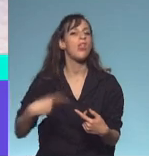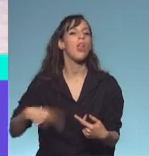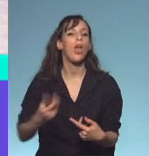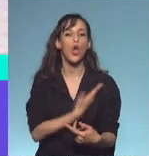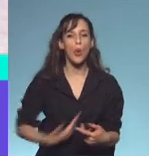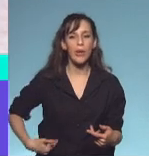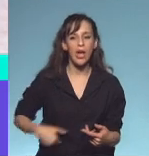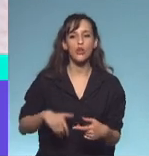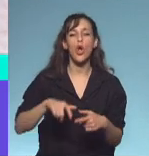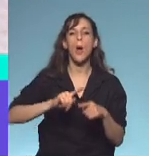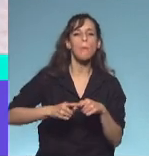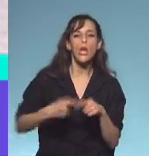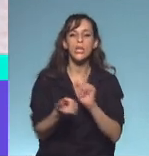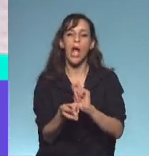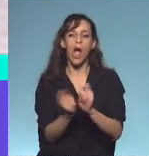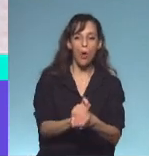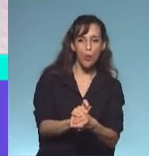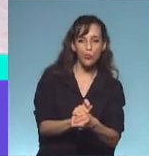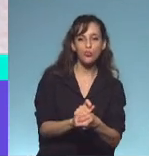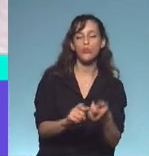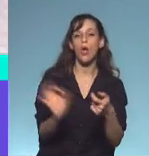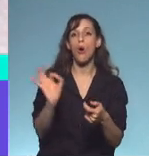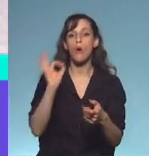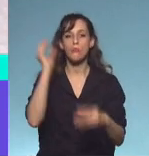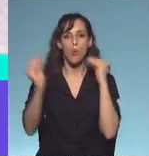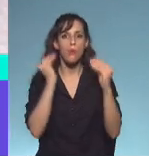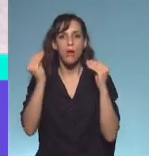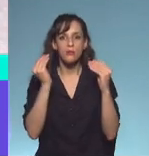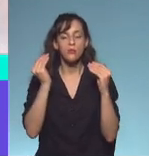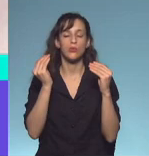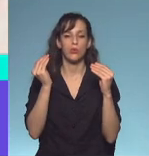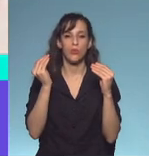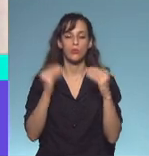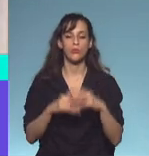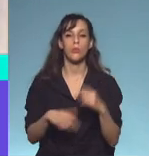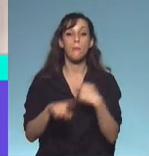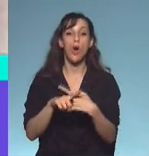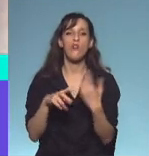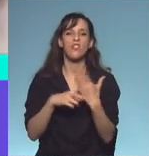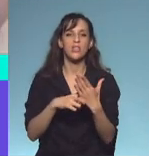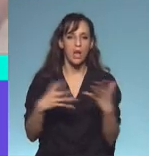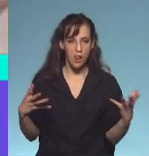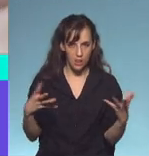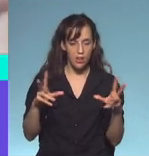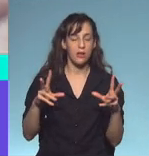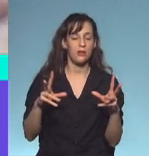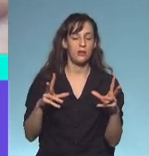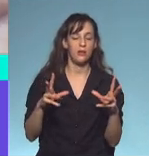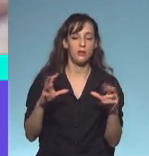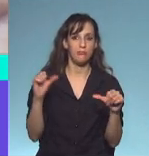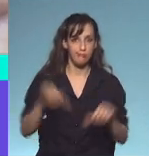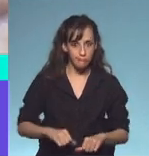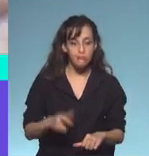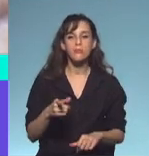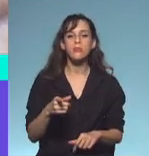política de ajuste por la preocupación que existe con respecto a bajar el déficit fiscal. ¿Pensás que de alguna forma este resultado que está teniendo